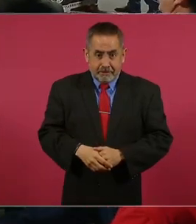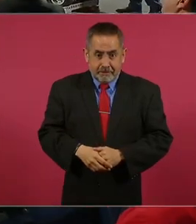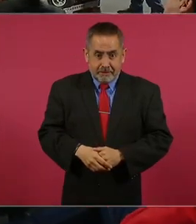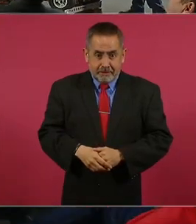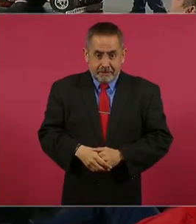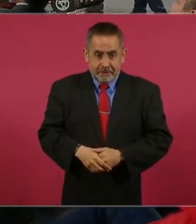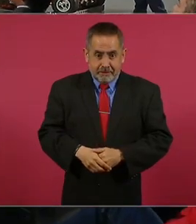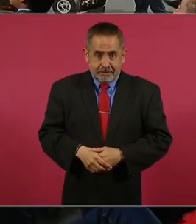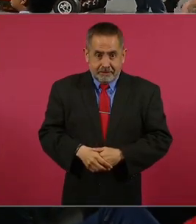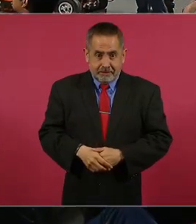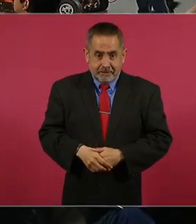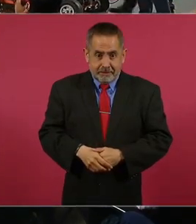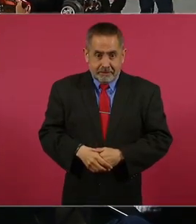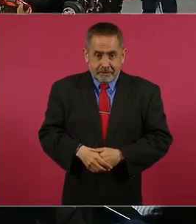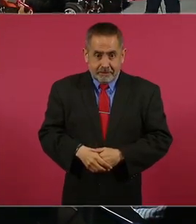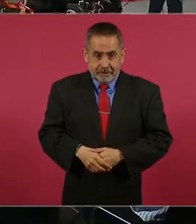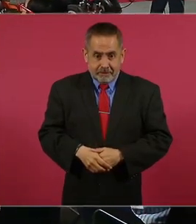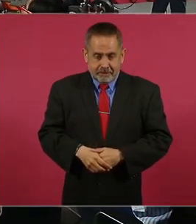si lo compra,